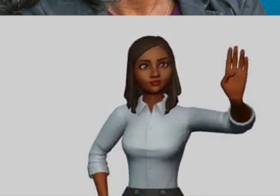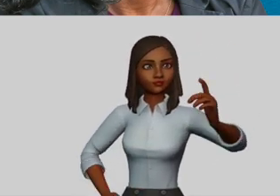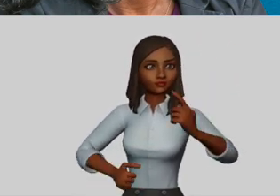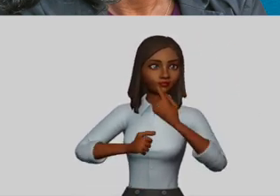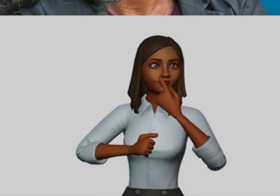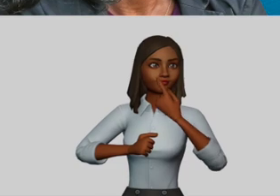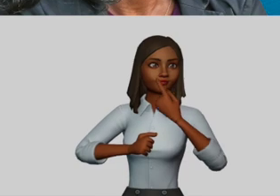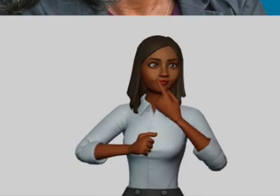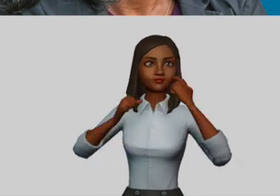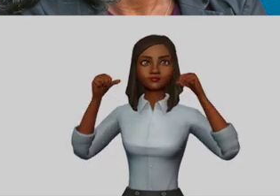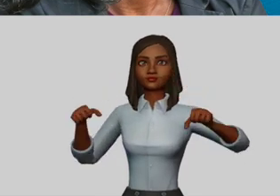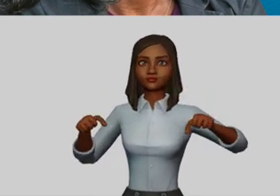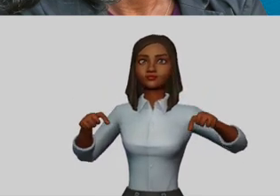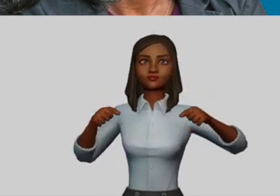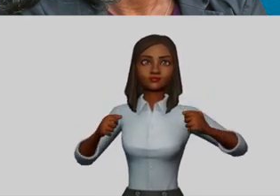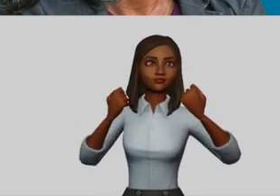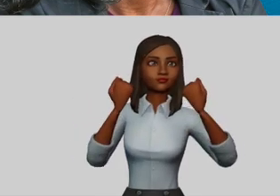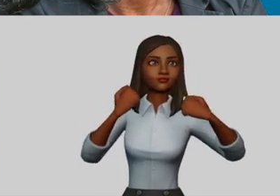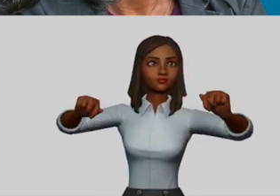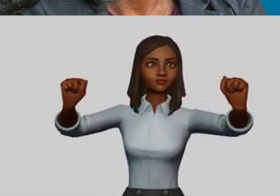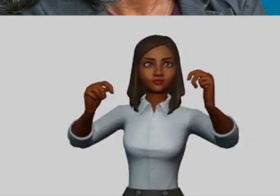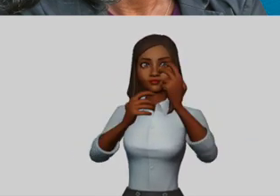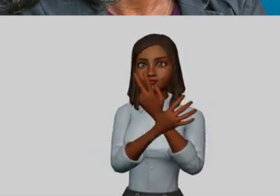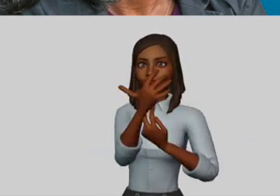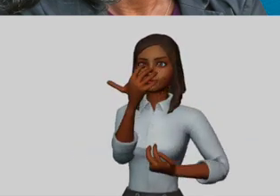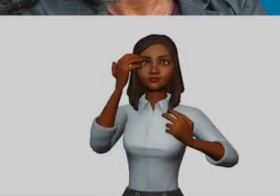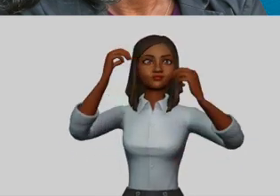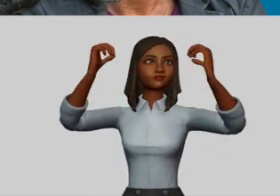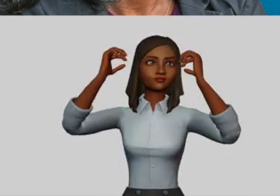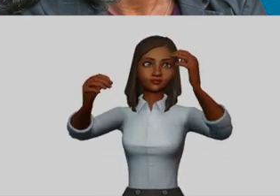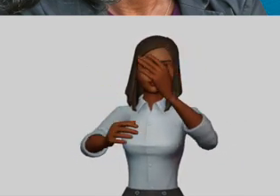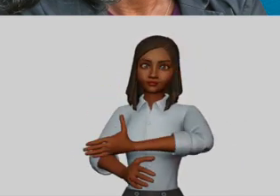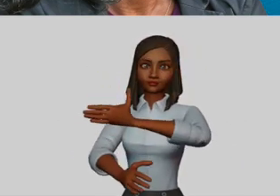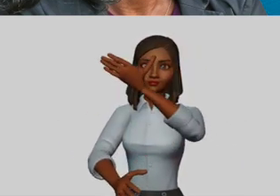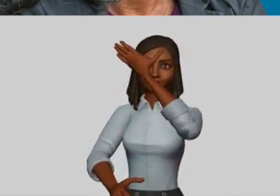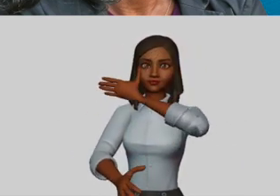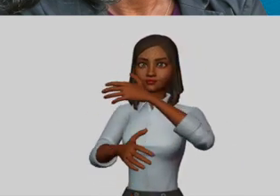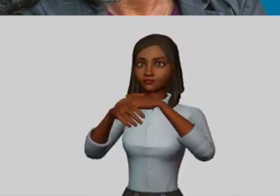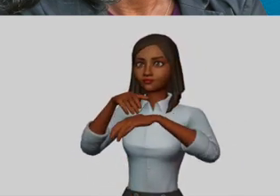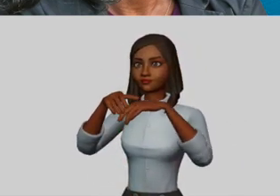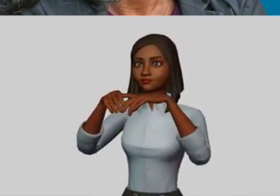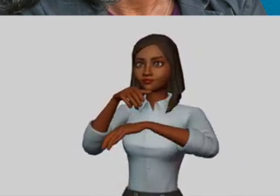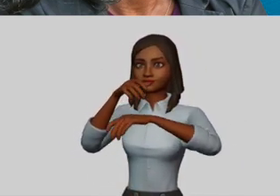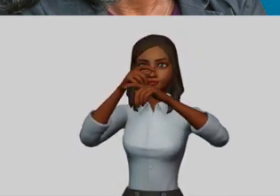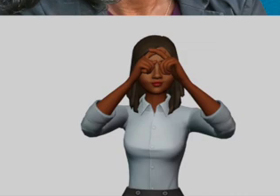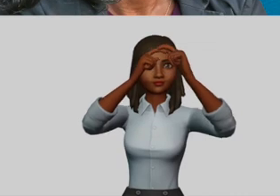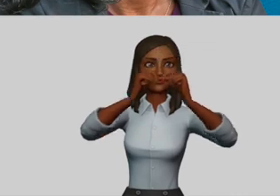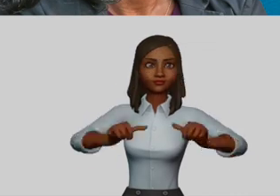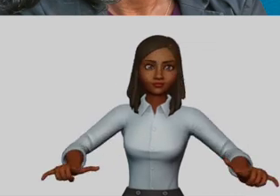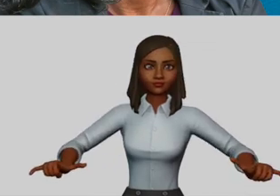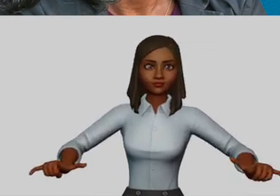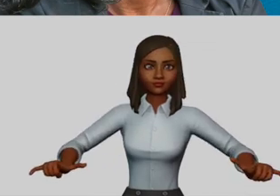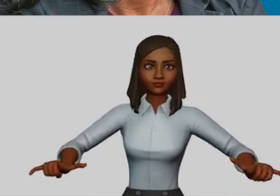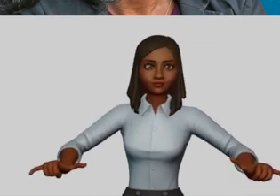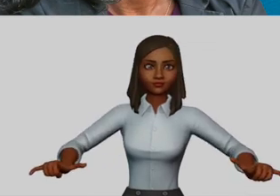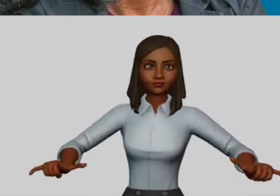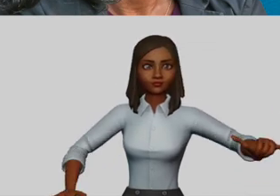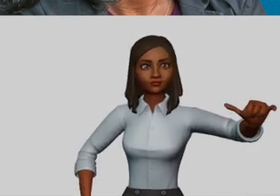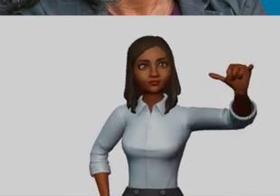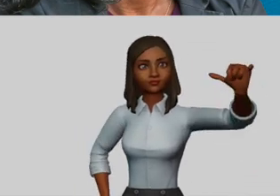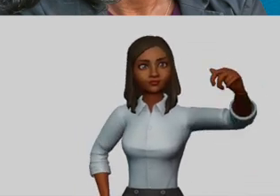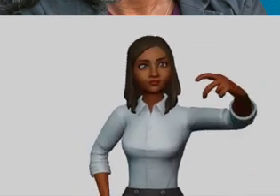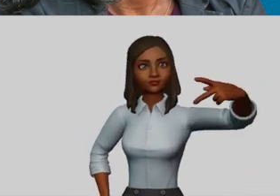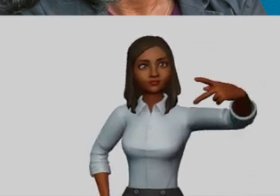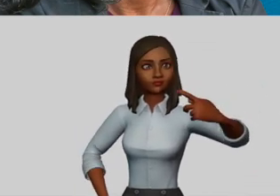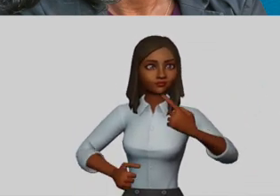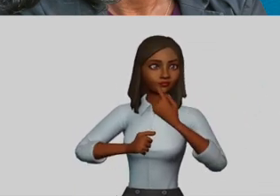papá. Claro, ese es tu bicicleta. Y que se prepare. Exacto, con la energía de Yamillet, he's coming for you,